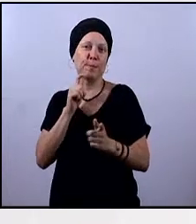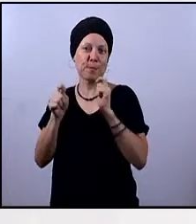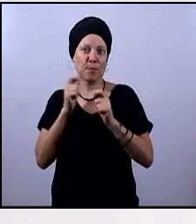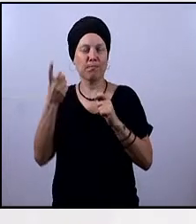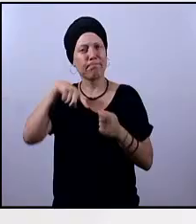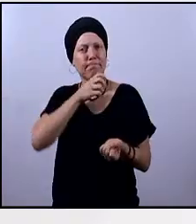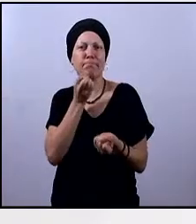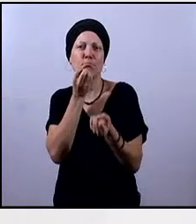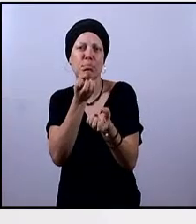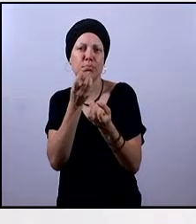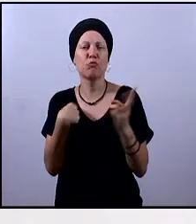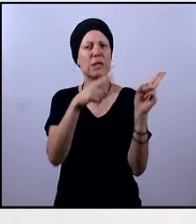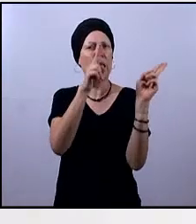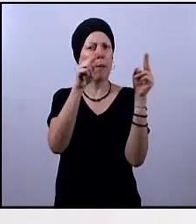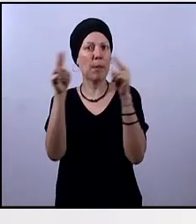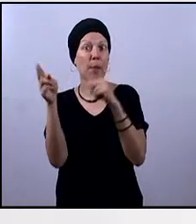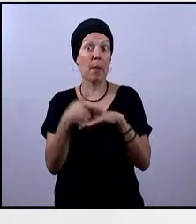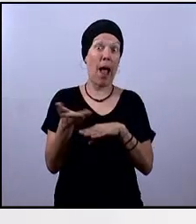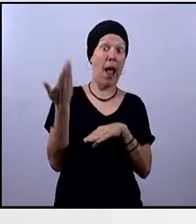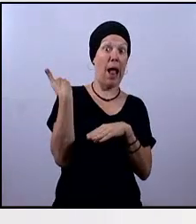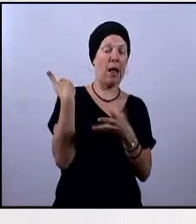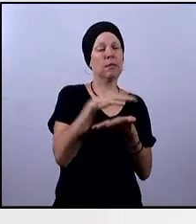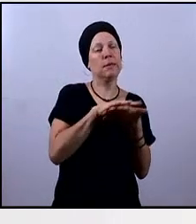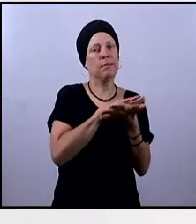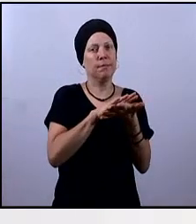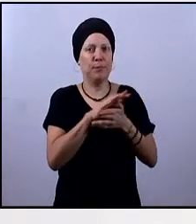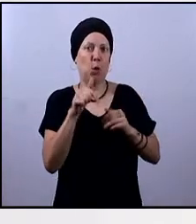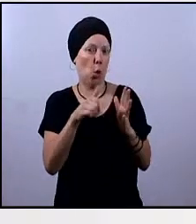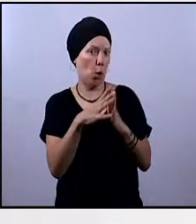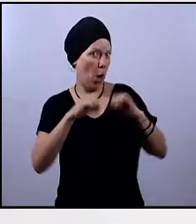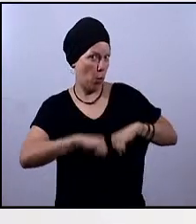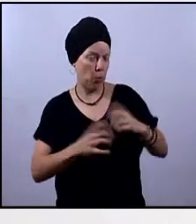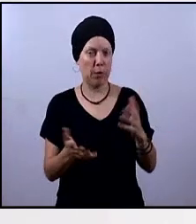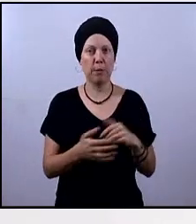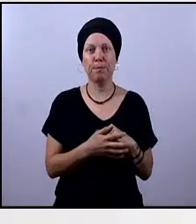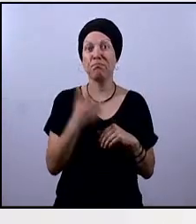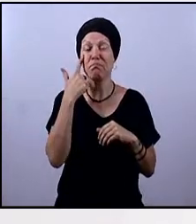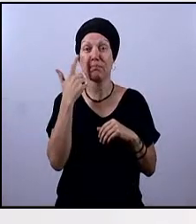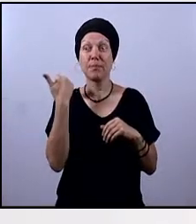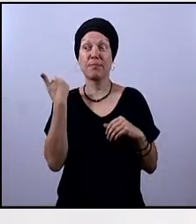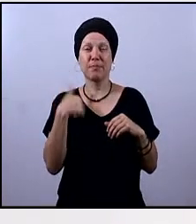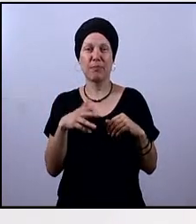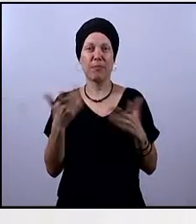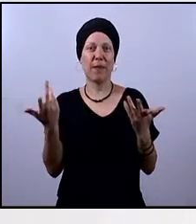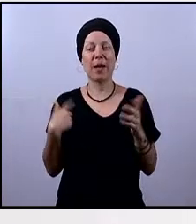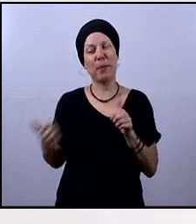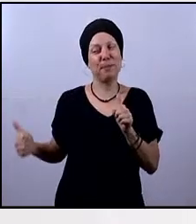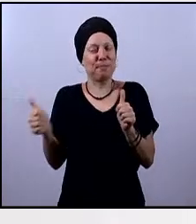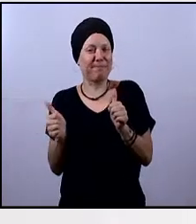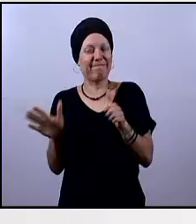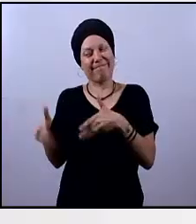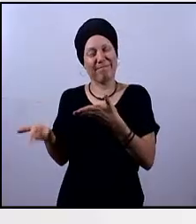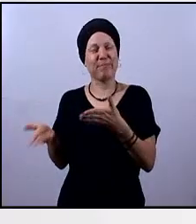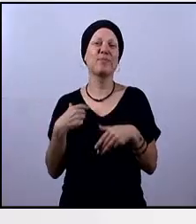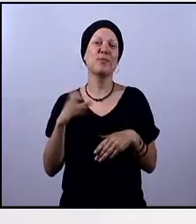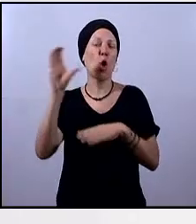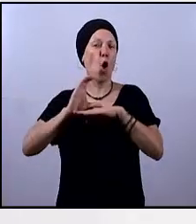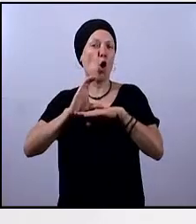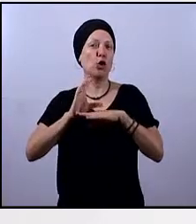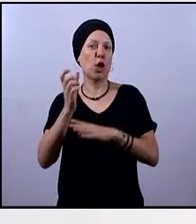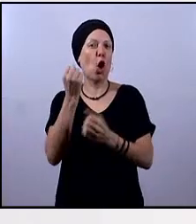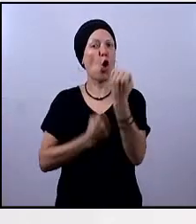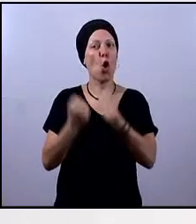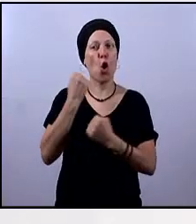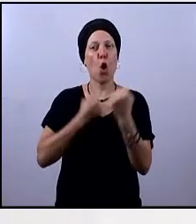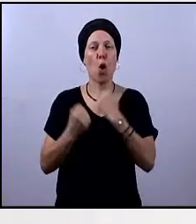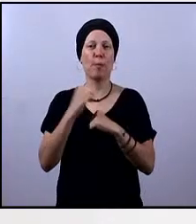a informar de los asuntos que hemos acordado en el día de hoy. Como ven, la hago muy bien acompañada del consejero de